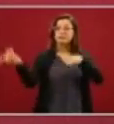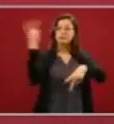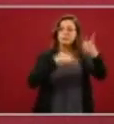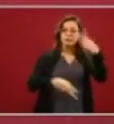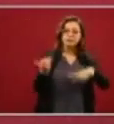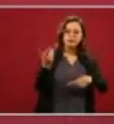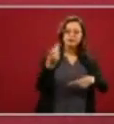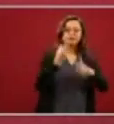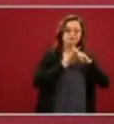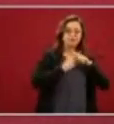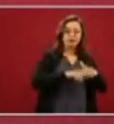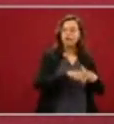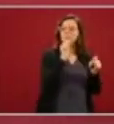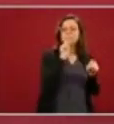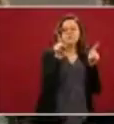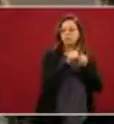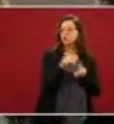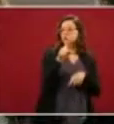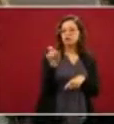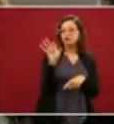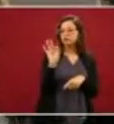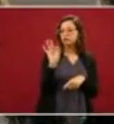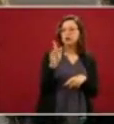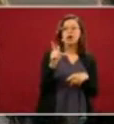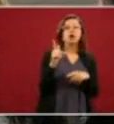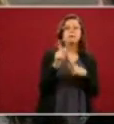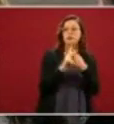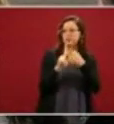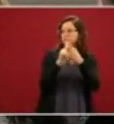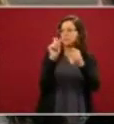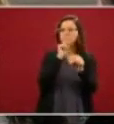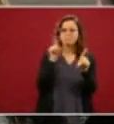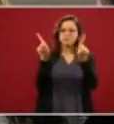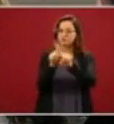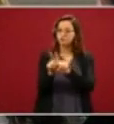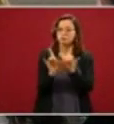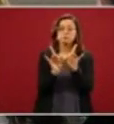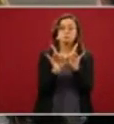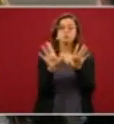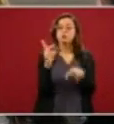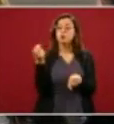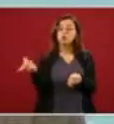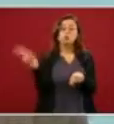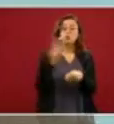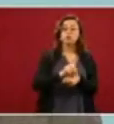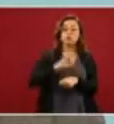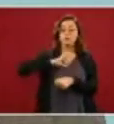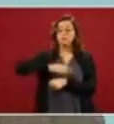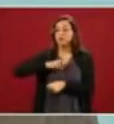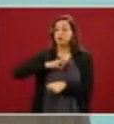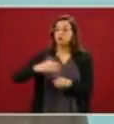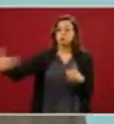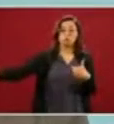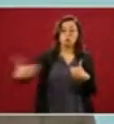han tenido ya al menos un caso. Hay una fase en la que el virus entra. ¿Cómo entra este virus?